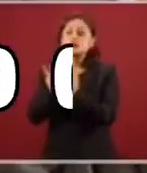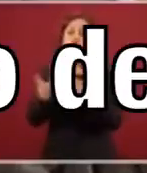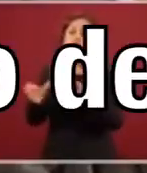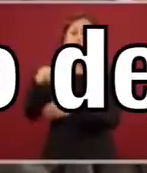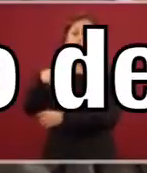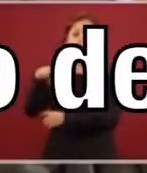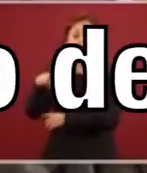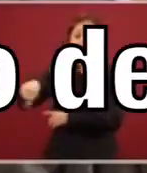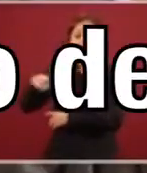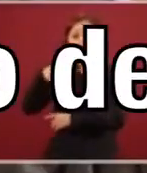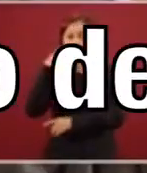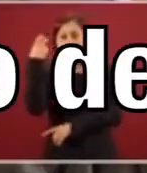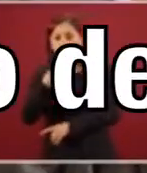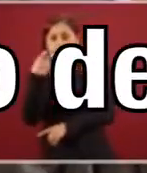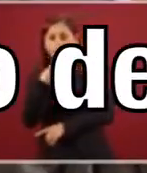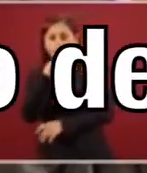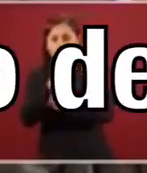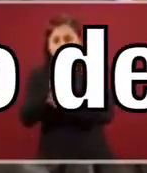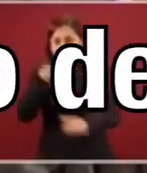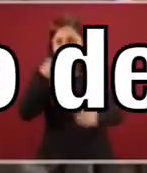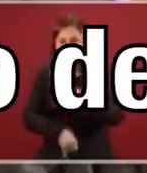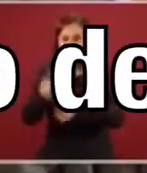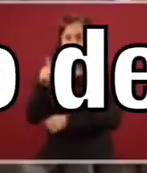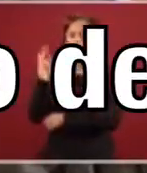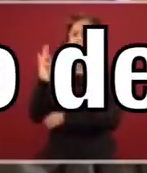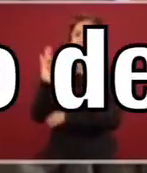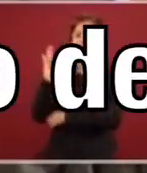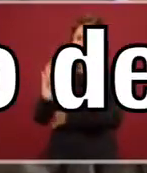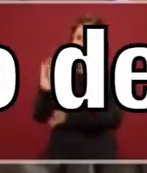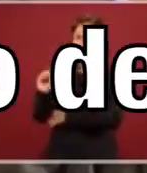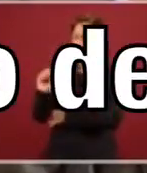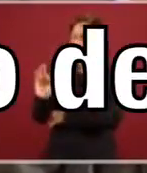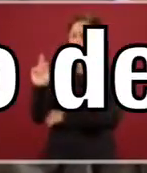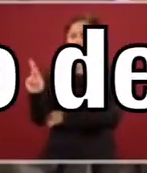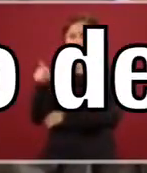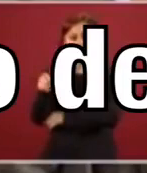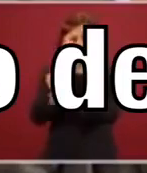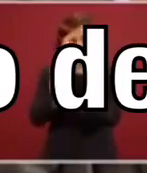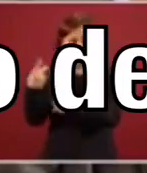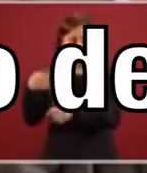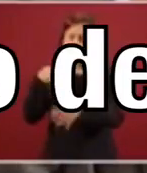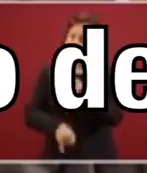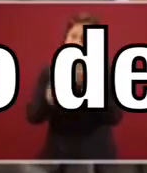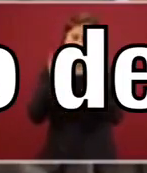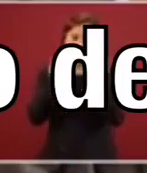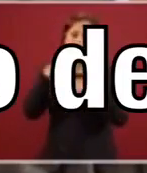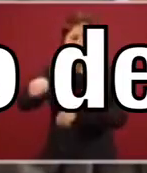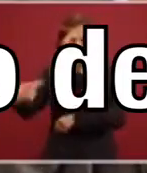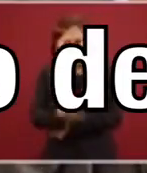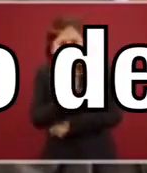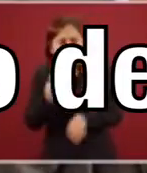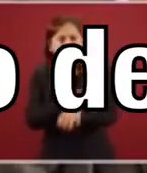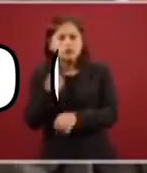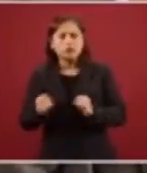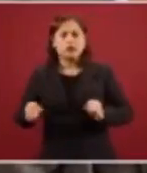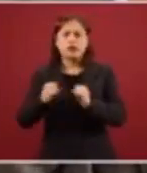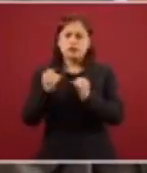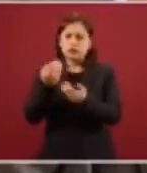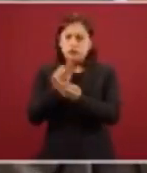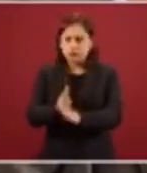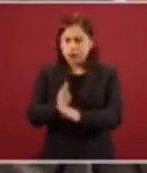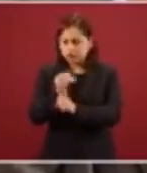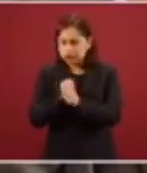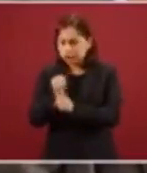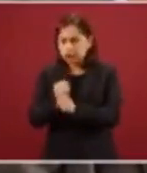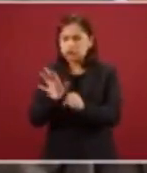están criticando que no fue exhaustiva la investigación que hizo Función Pública. Incluso cuestionan por qué no se solicitó la intervención de la Unidad de Inteligencia Financiera para abundar sobre este